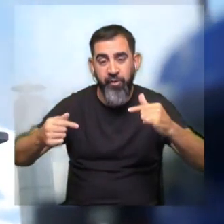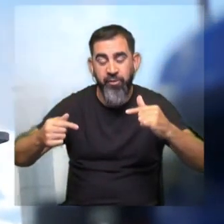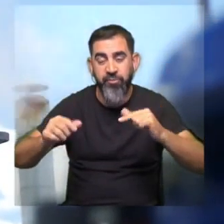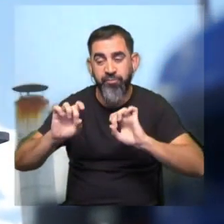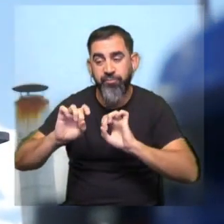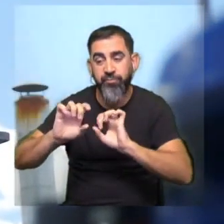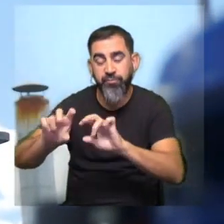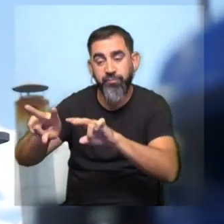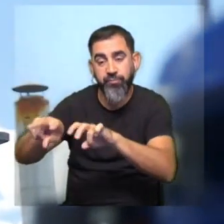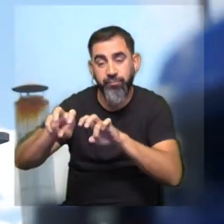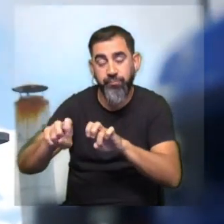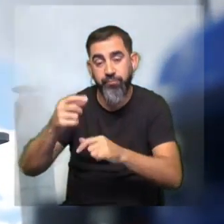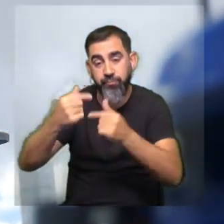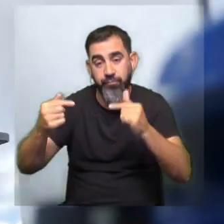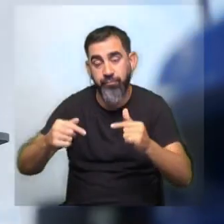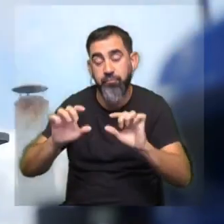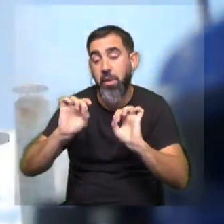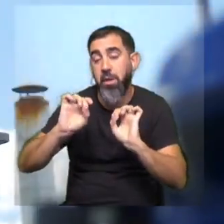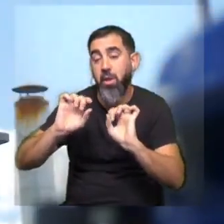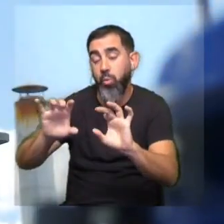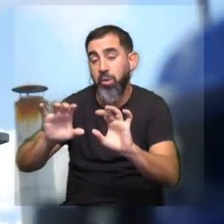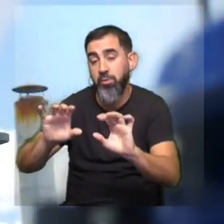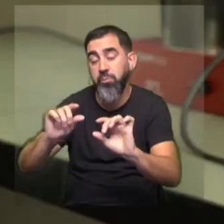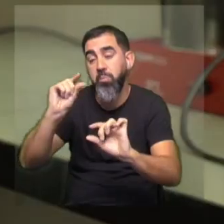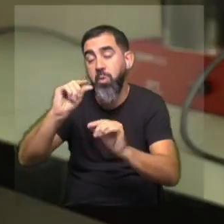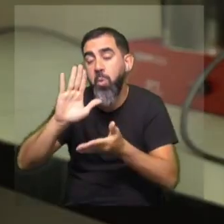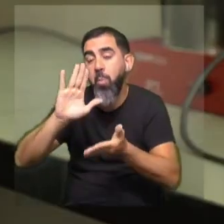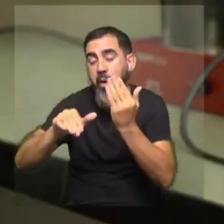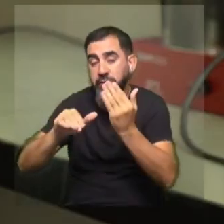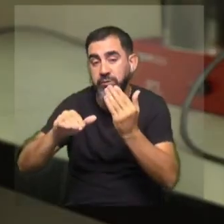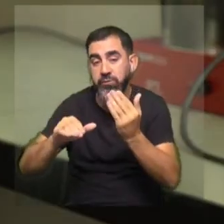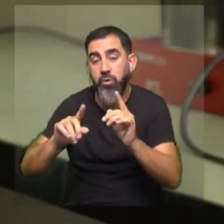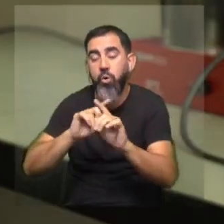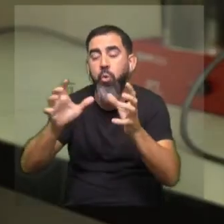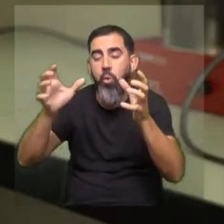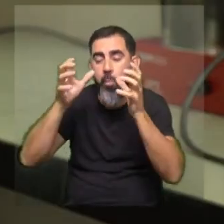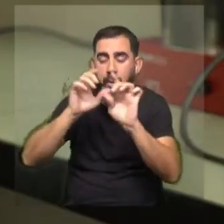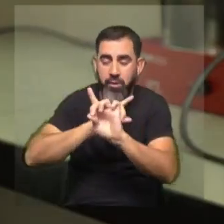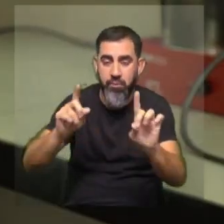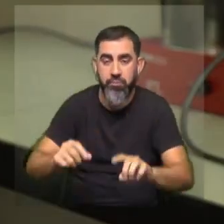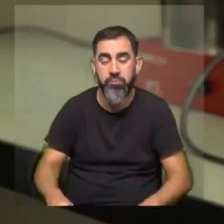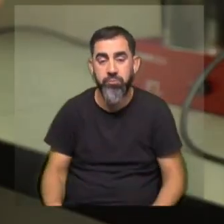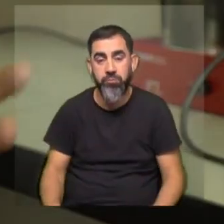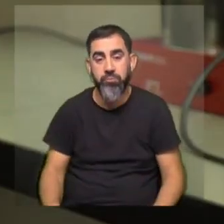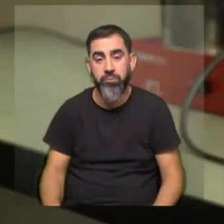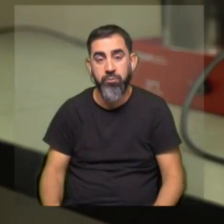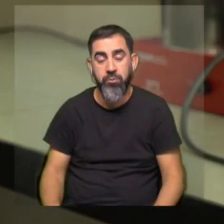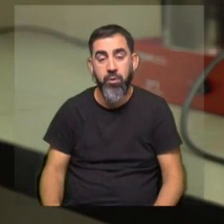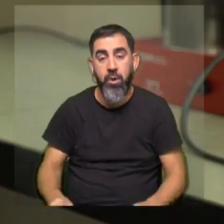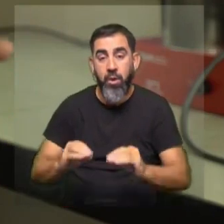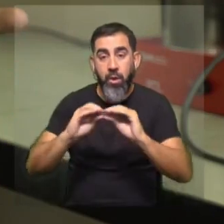fertilizantes, que tienen productos pesados, que naturalmente son un poquito más reactivos, no es que sean peligrosos, pero todo eso hace esa